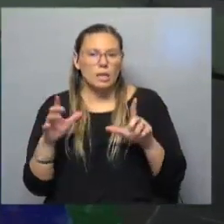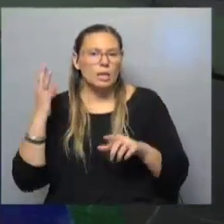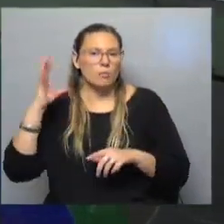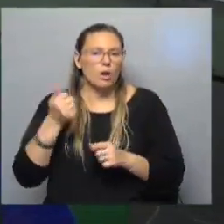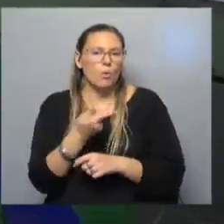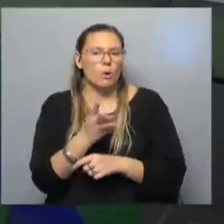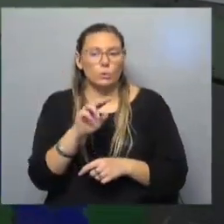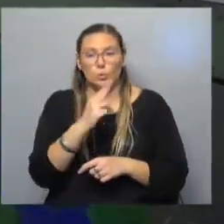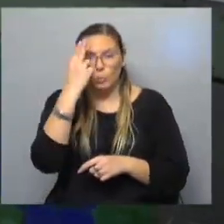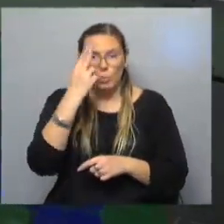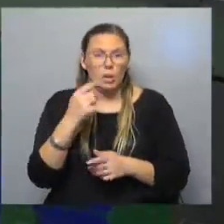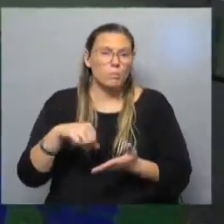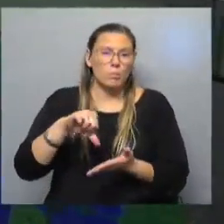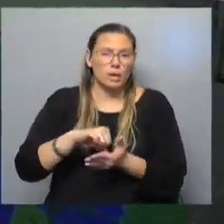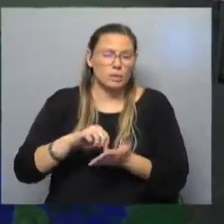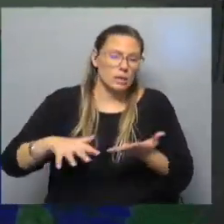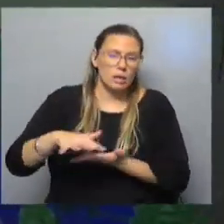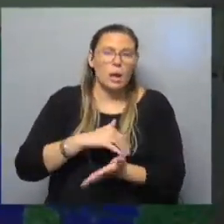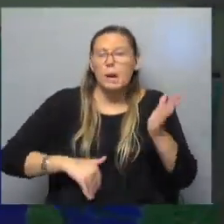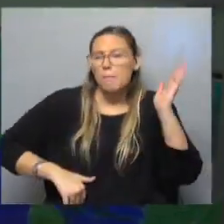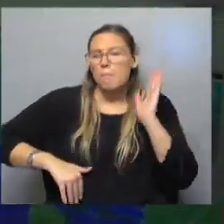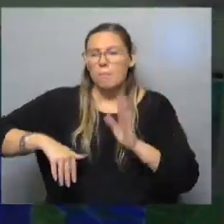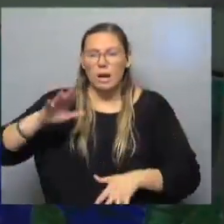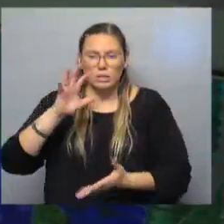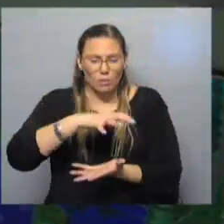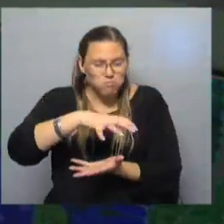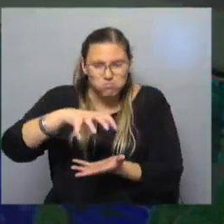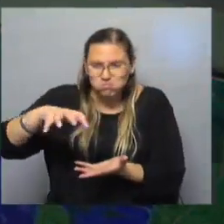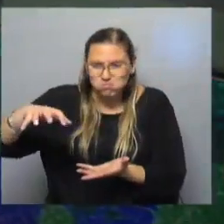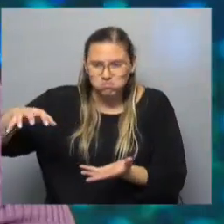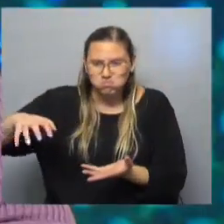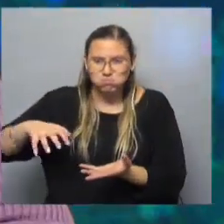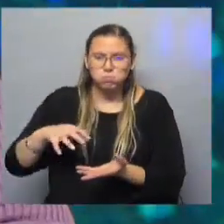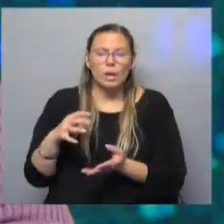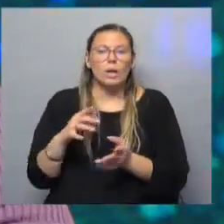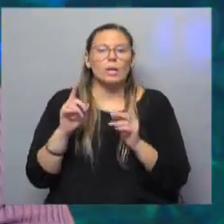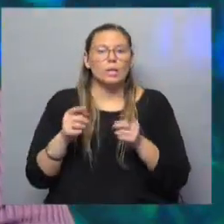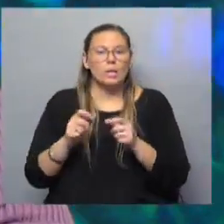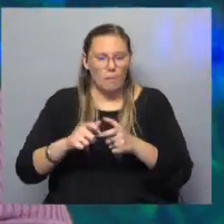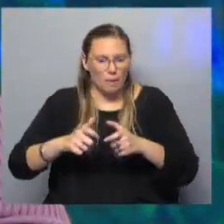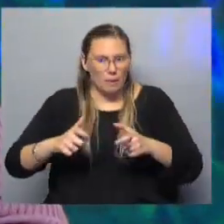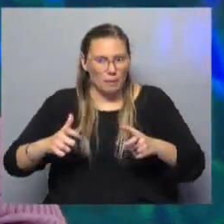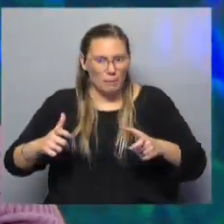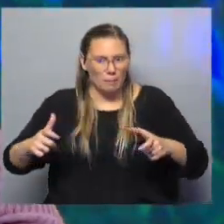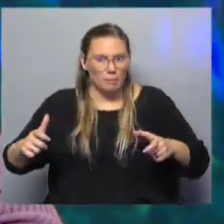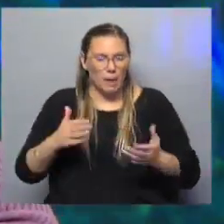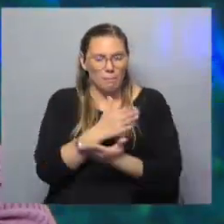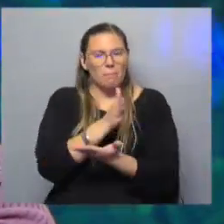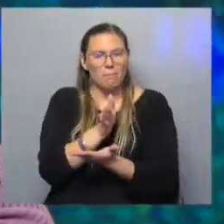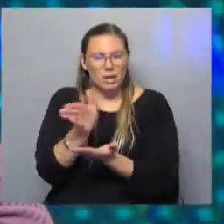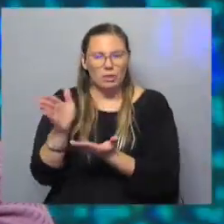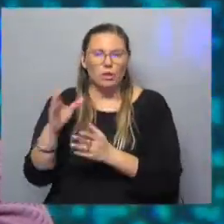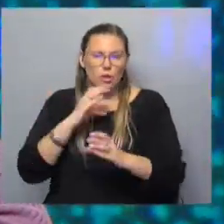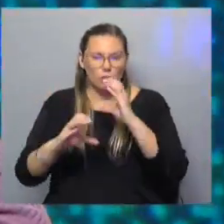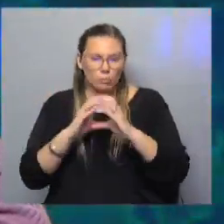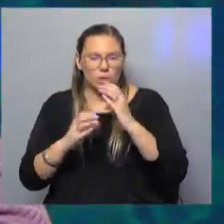país. Uruguay es uno de los países de la región con mayor concentración de medios y además va aumentando. Ahora se supo recientemente